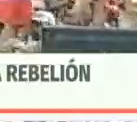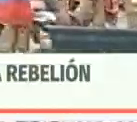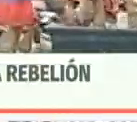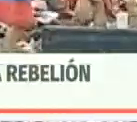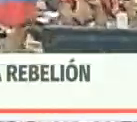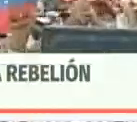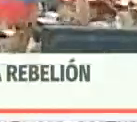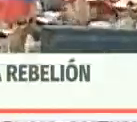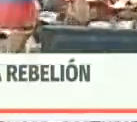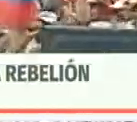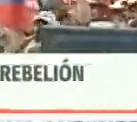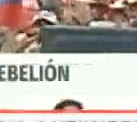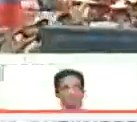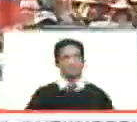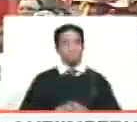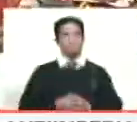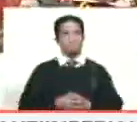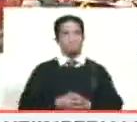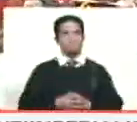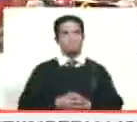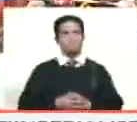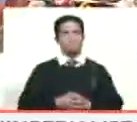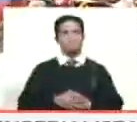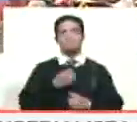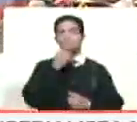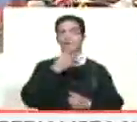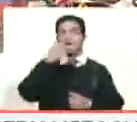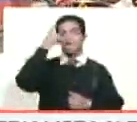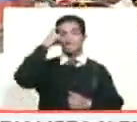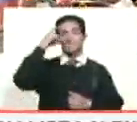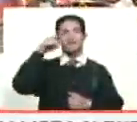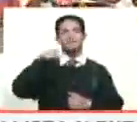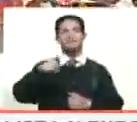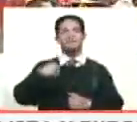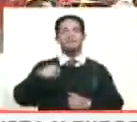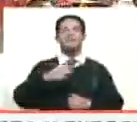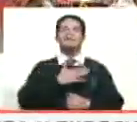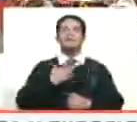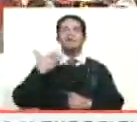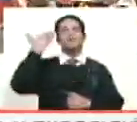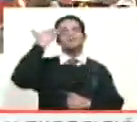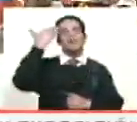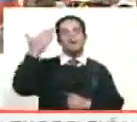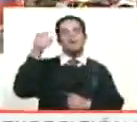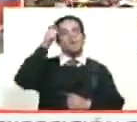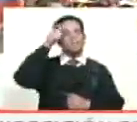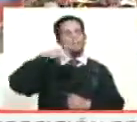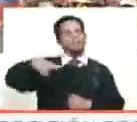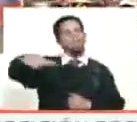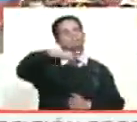en marcha patriótica junto a su Fuerza Armada Nacional Bolivariana.